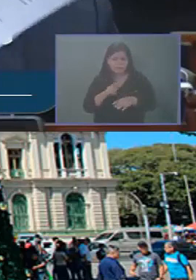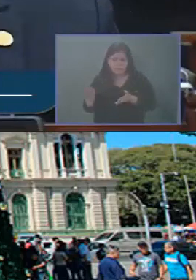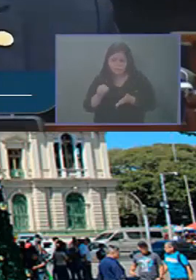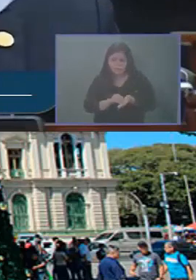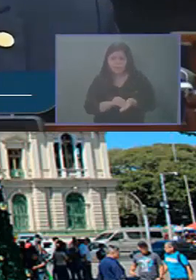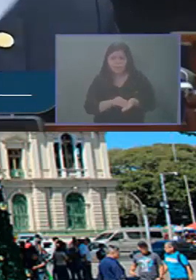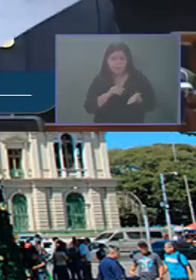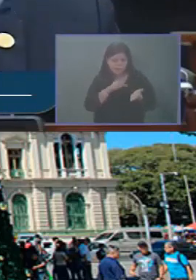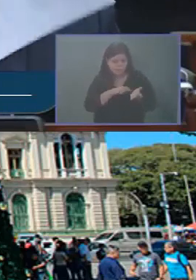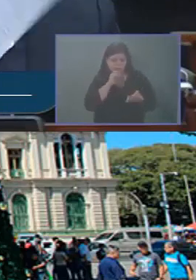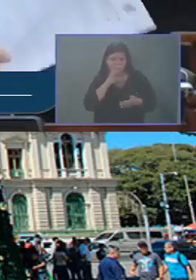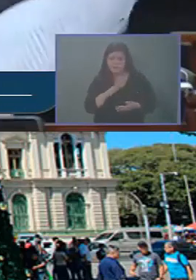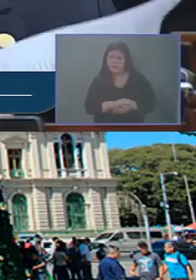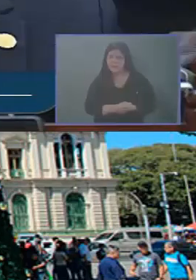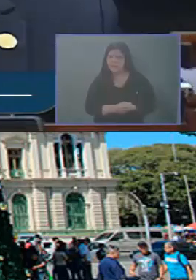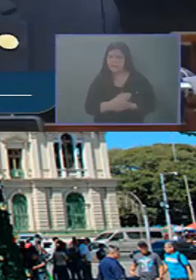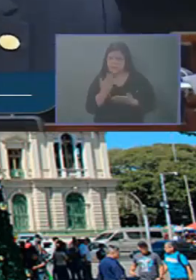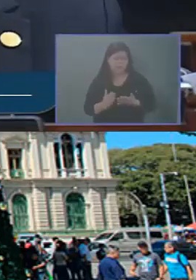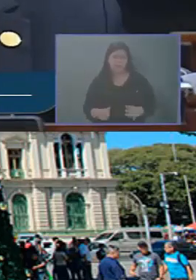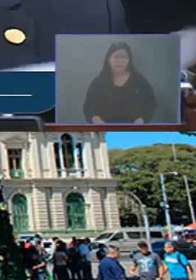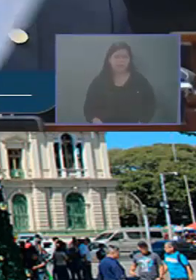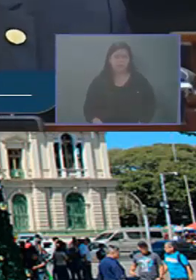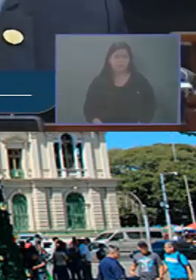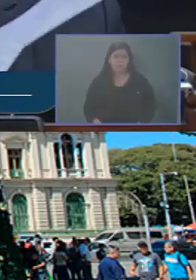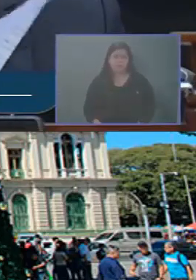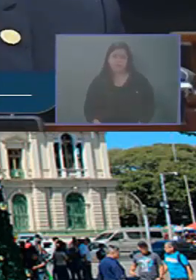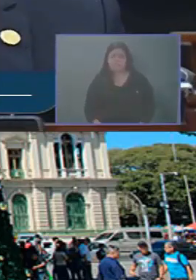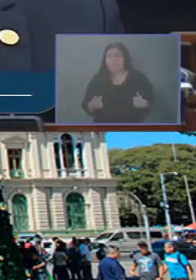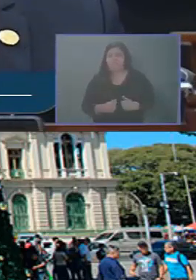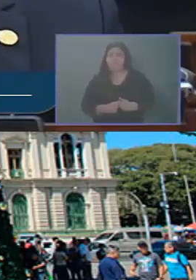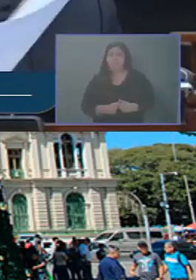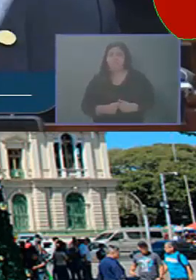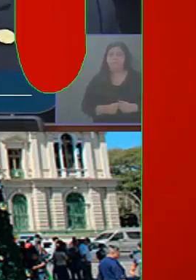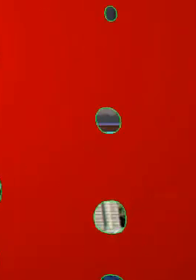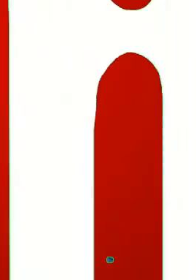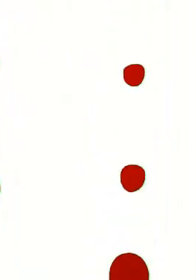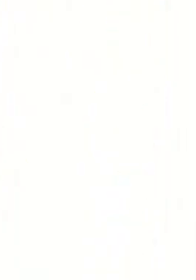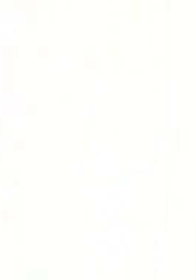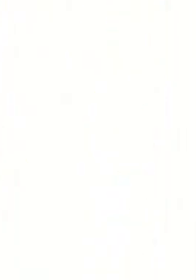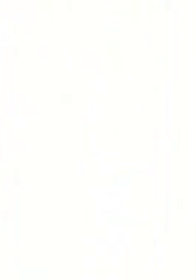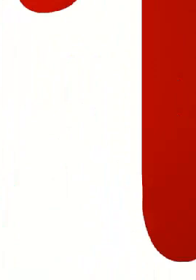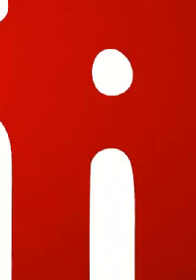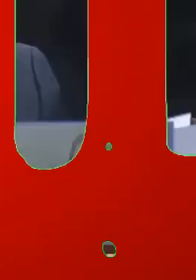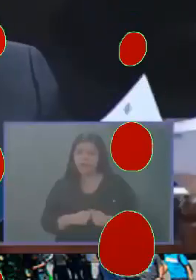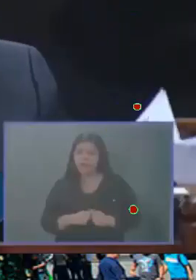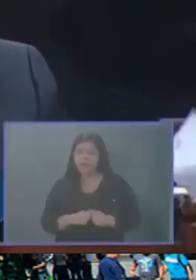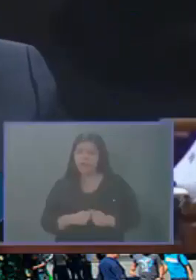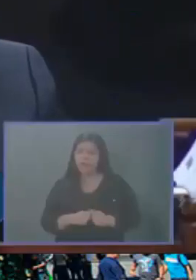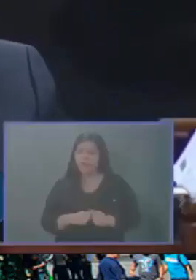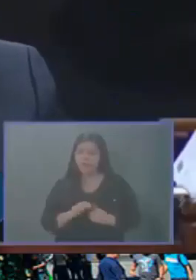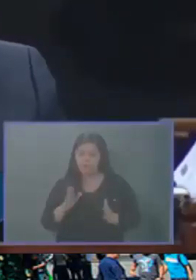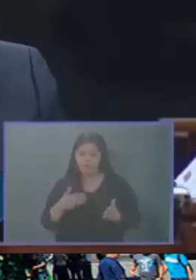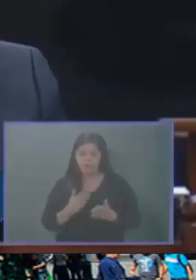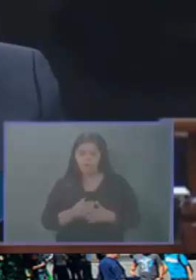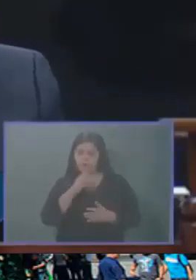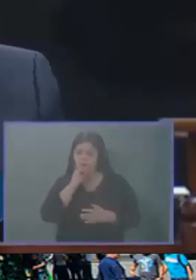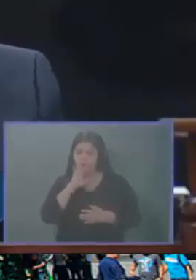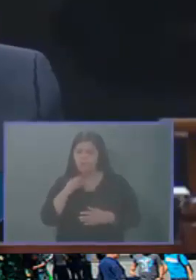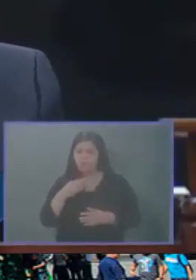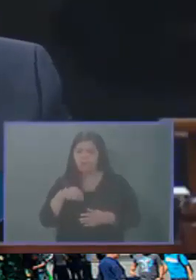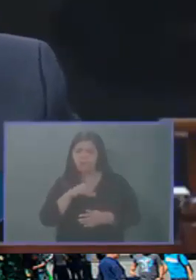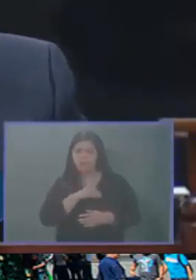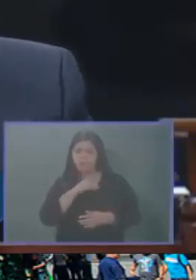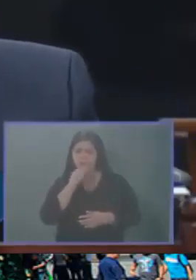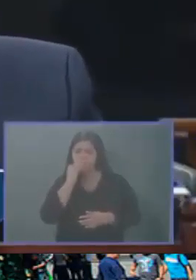una vez en su vida han negociado con pandilleros para ayudar al país aquí está todo lo que dijo el doctor quijano